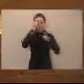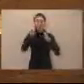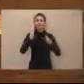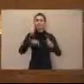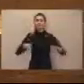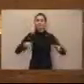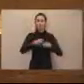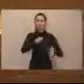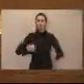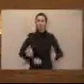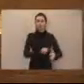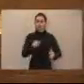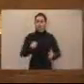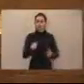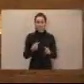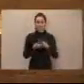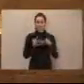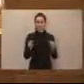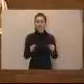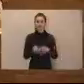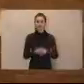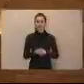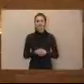Parlamentario Podemos Asturias.